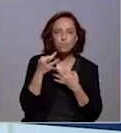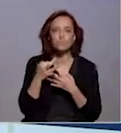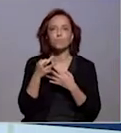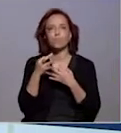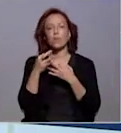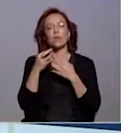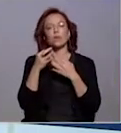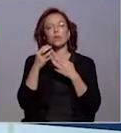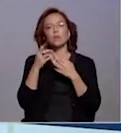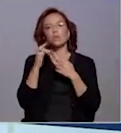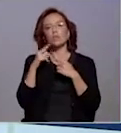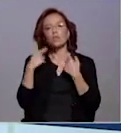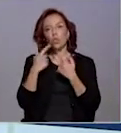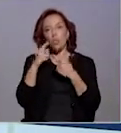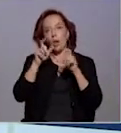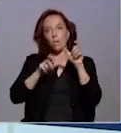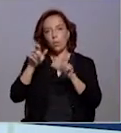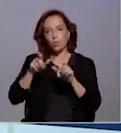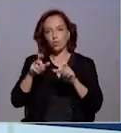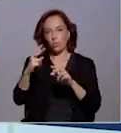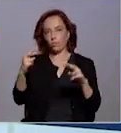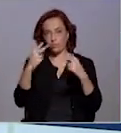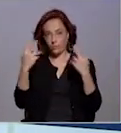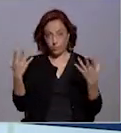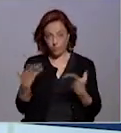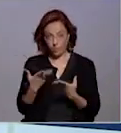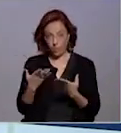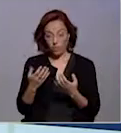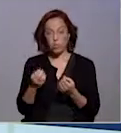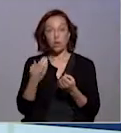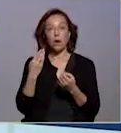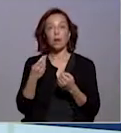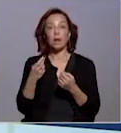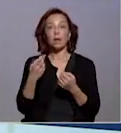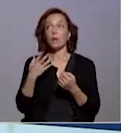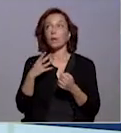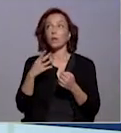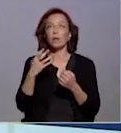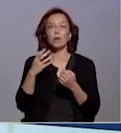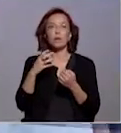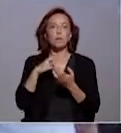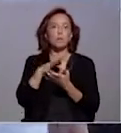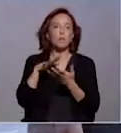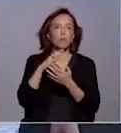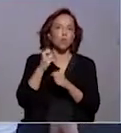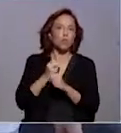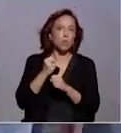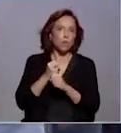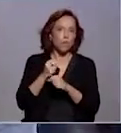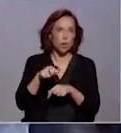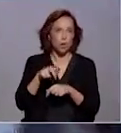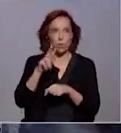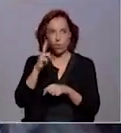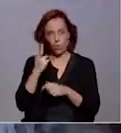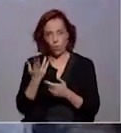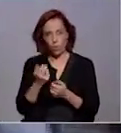todo si quieres es tanto también del otro lado de la pantalla sobre a qué mercado laboral nos estamos enfrentando en